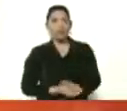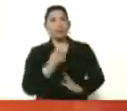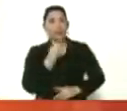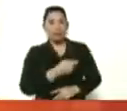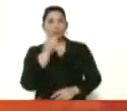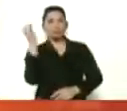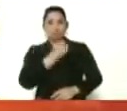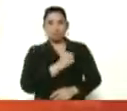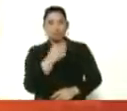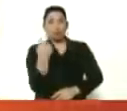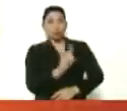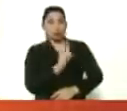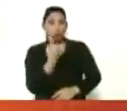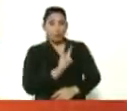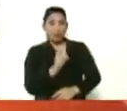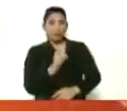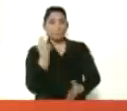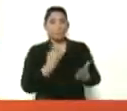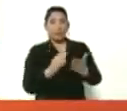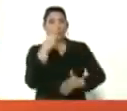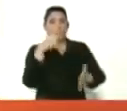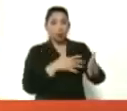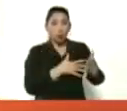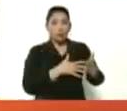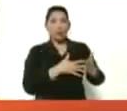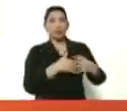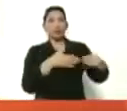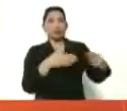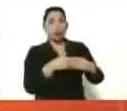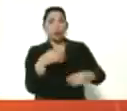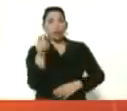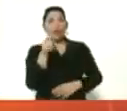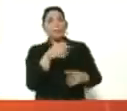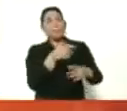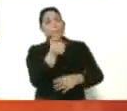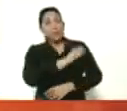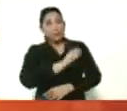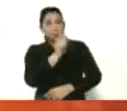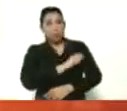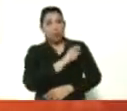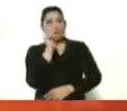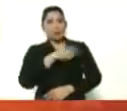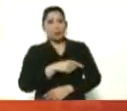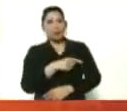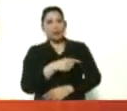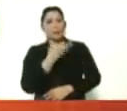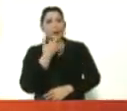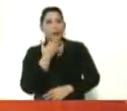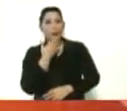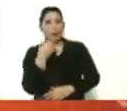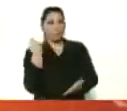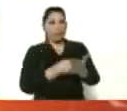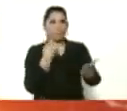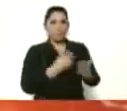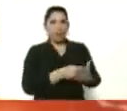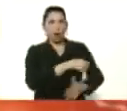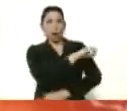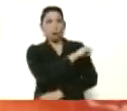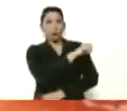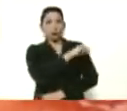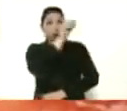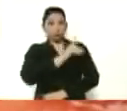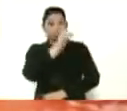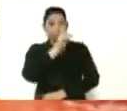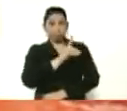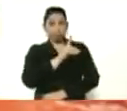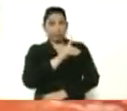efecto no solamente le van a pagar $5,000 mensuales, sino un retroactivo a estos diputados de la derecha venezolana